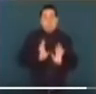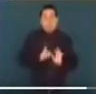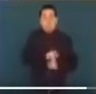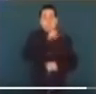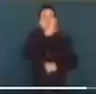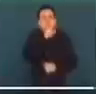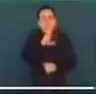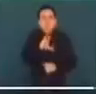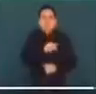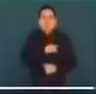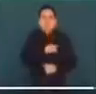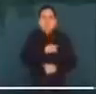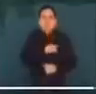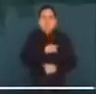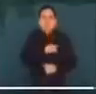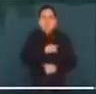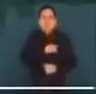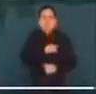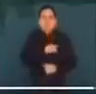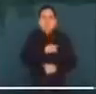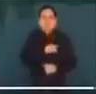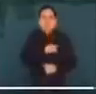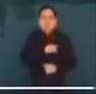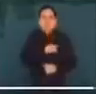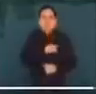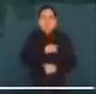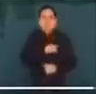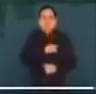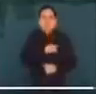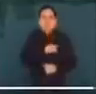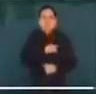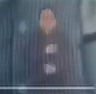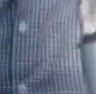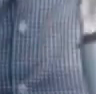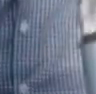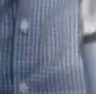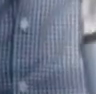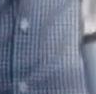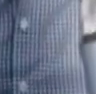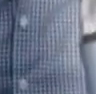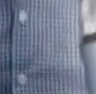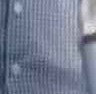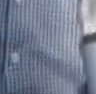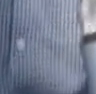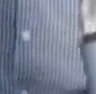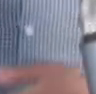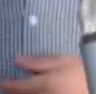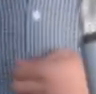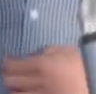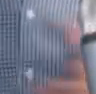no tiene por qué preocuparse. Ahí está más que clara la respuesta por parte del